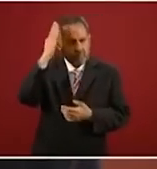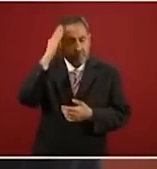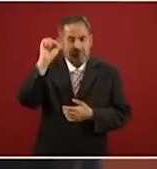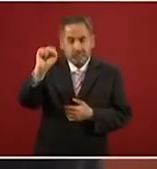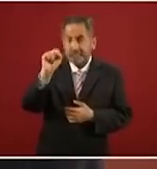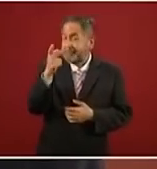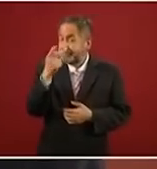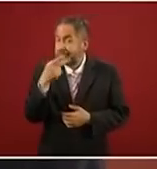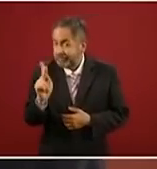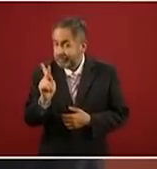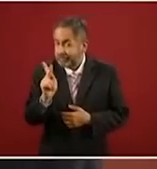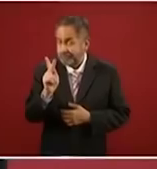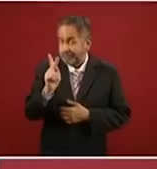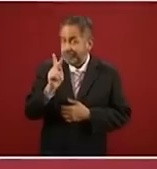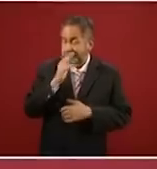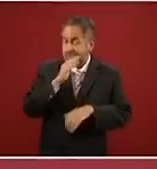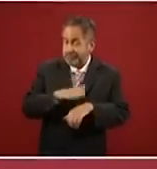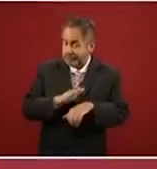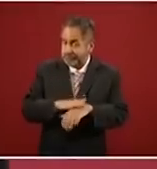más